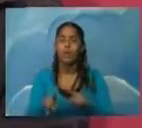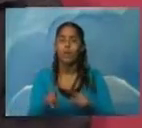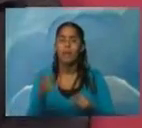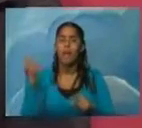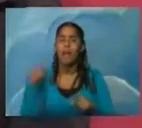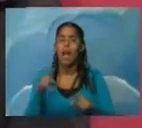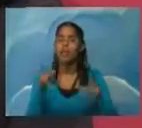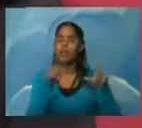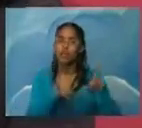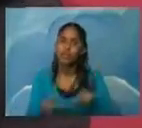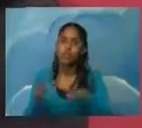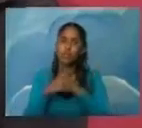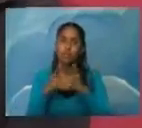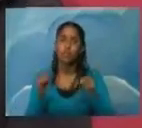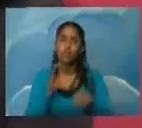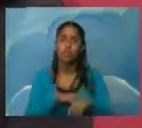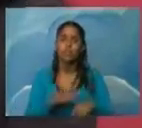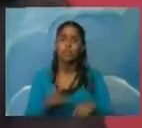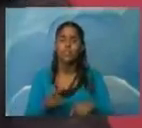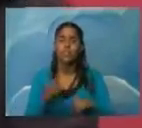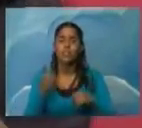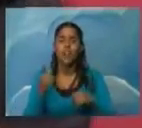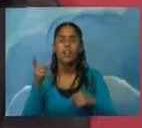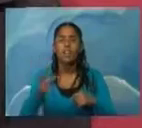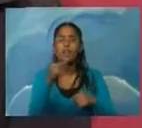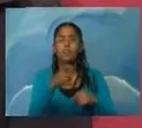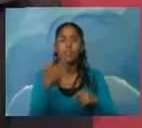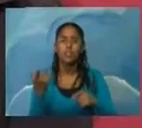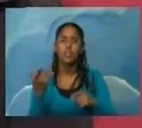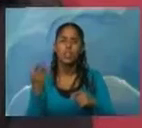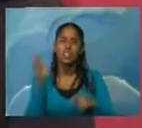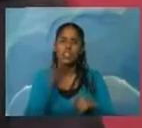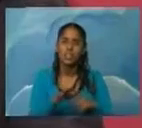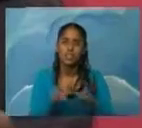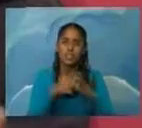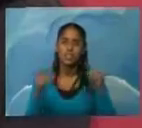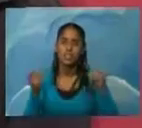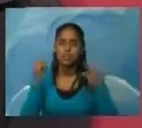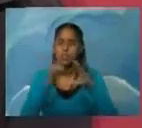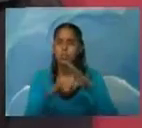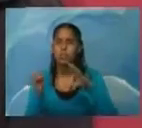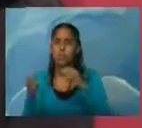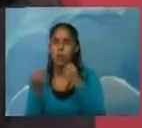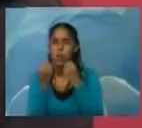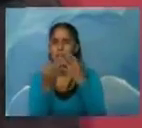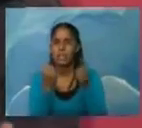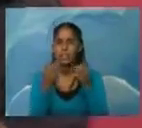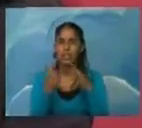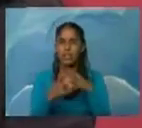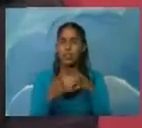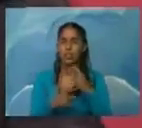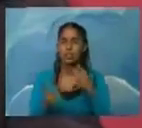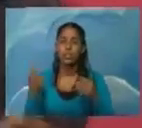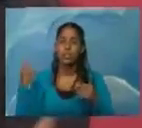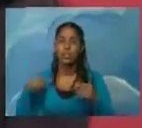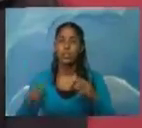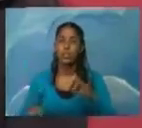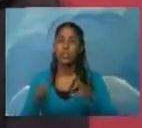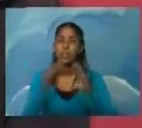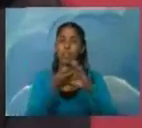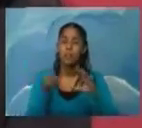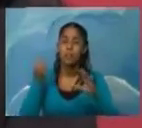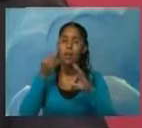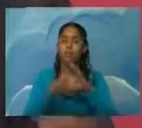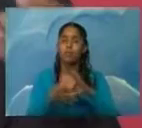hay solución, porque imagínese aquella persona que haya sembrado bastante y que tenga que diezmar muchos